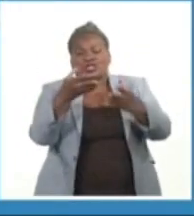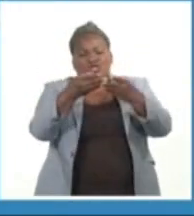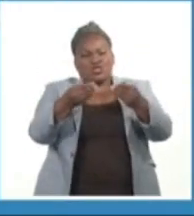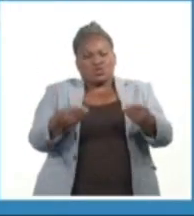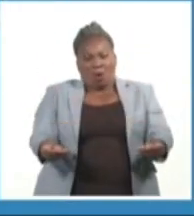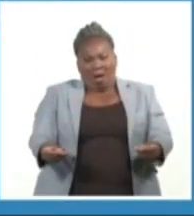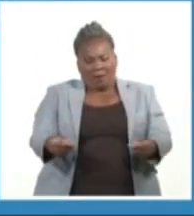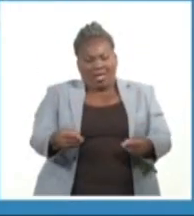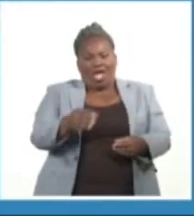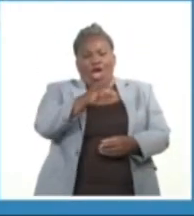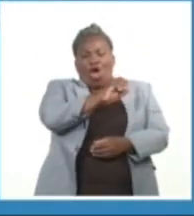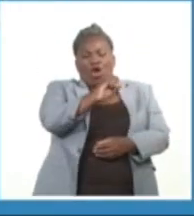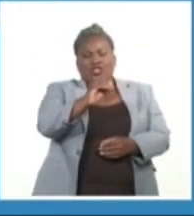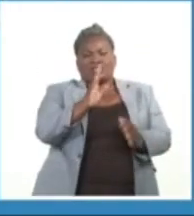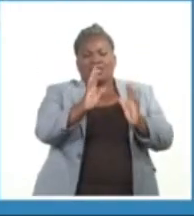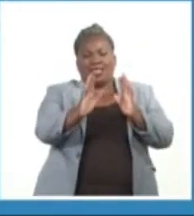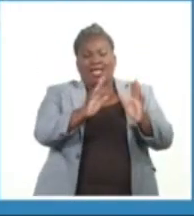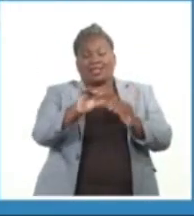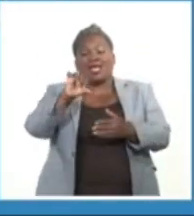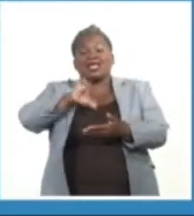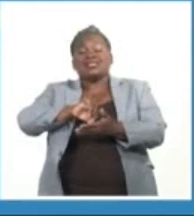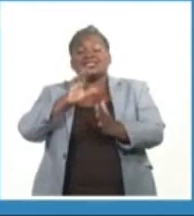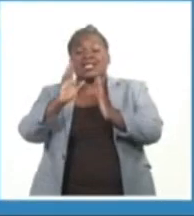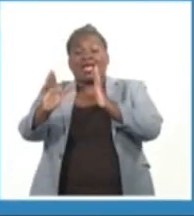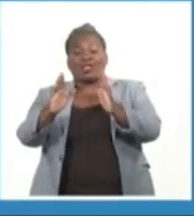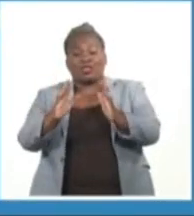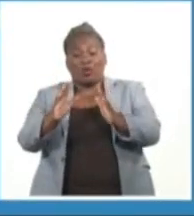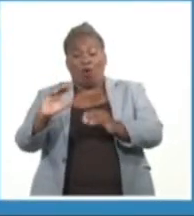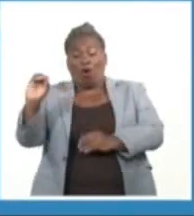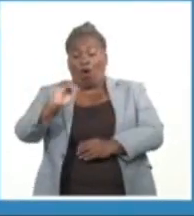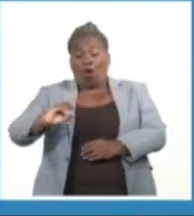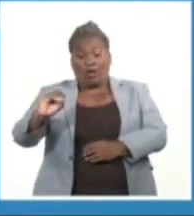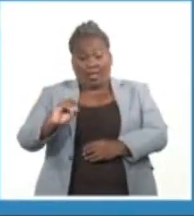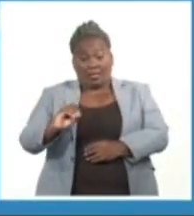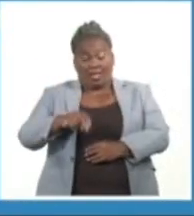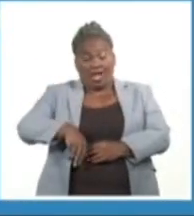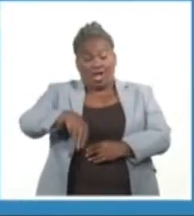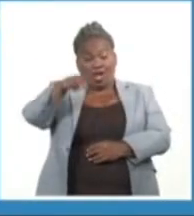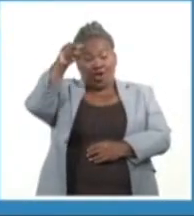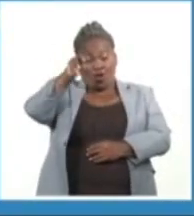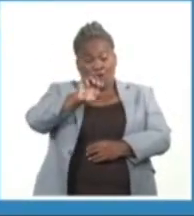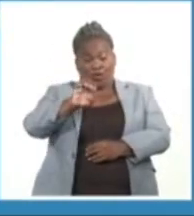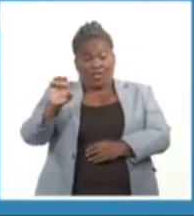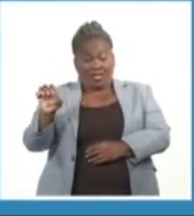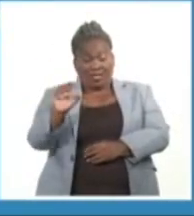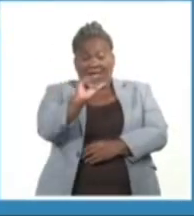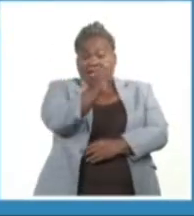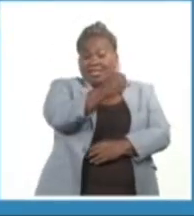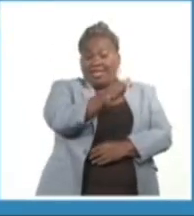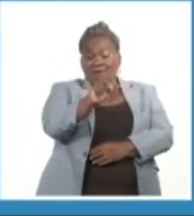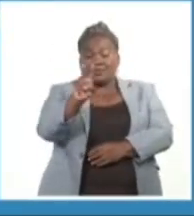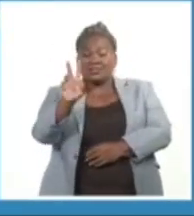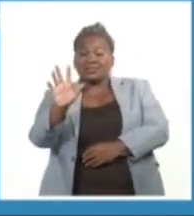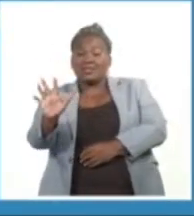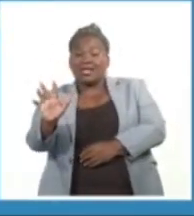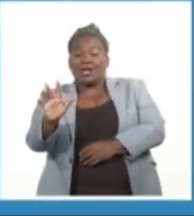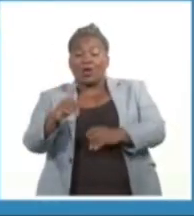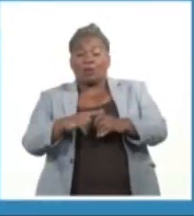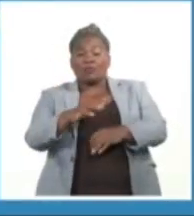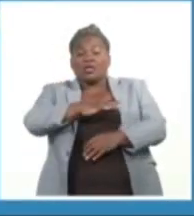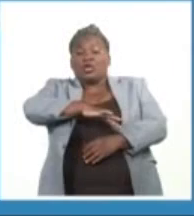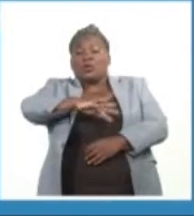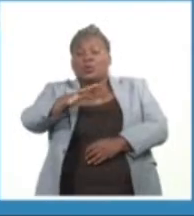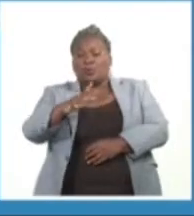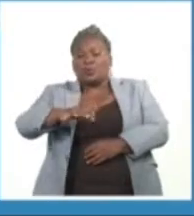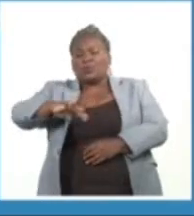región occidental y en las regiones central y oriental. Soplarán del nordeste al este entre 10 y 25 kilómetros por hora, con oleaje en la costa